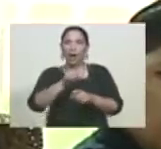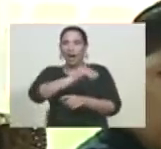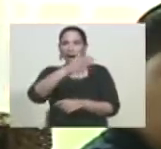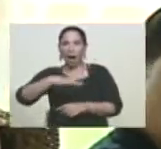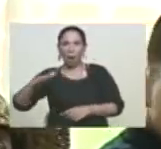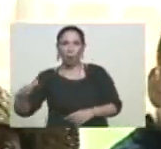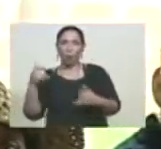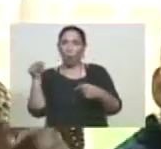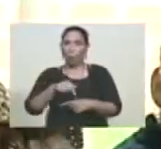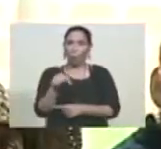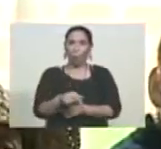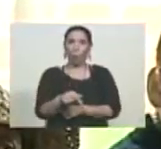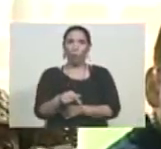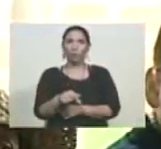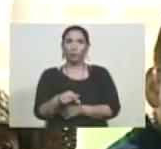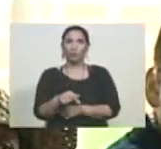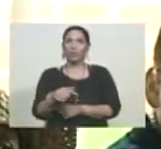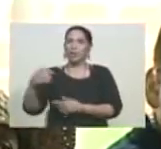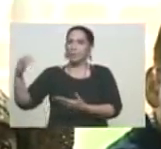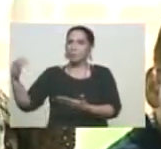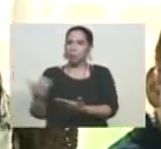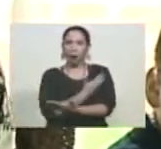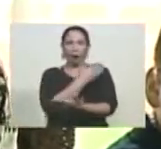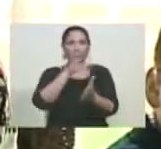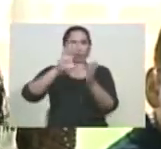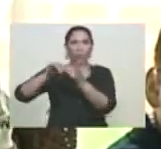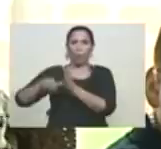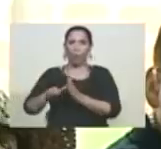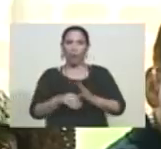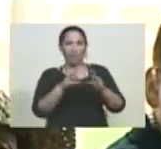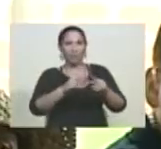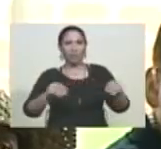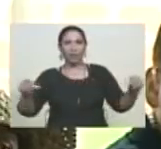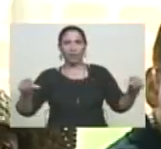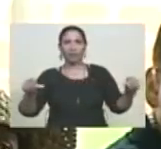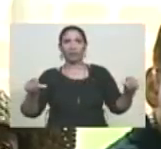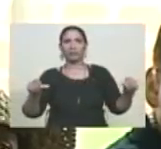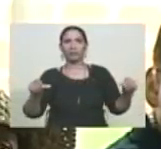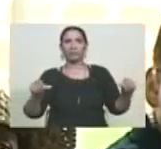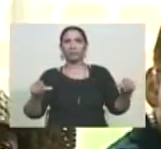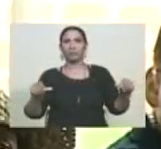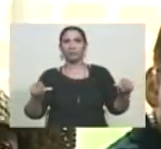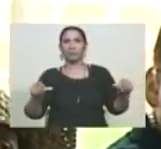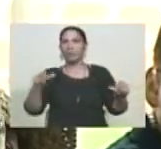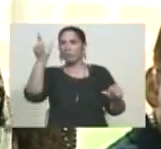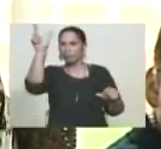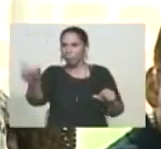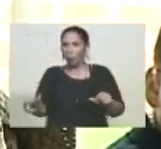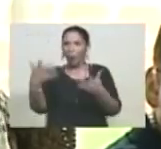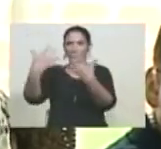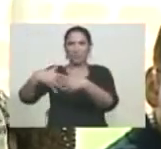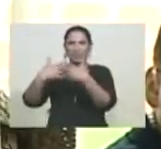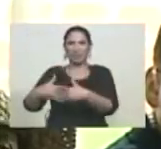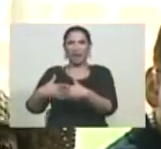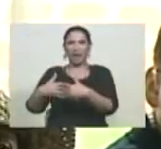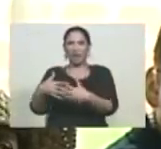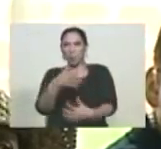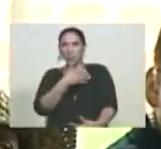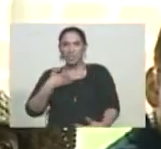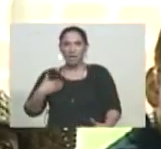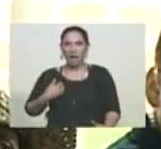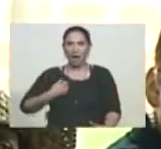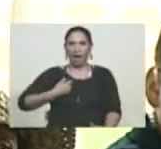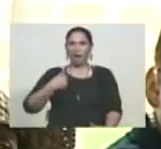en día están siendo despojados de sus tierras porque un juez agrario le place devolver las tierras